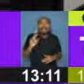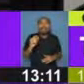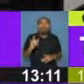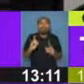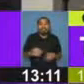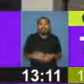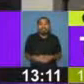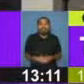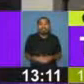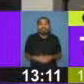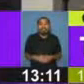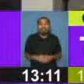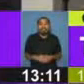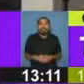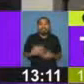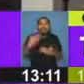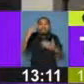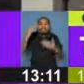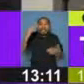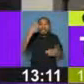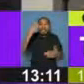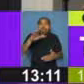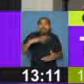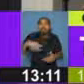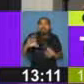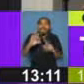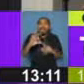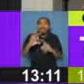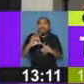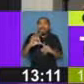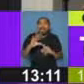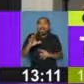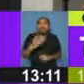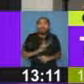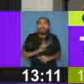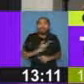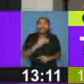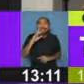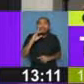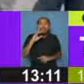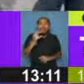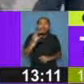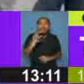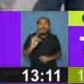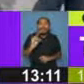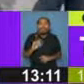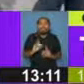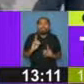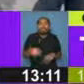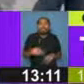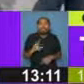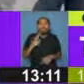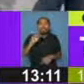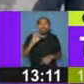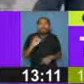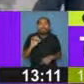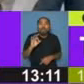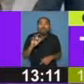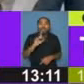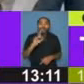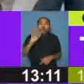en la quiaca querido Mario querido Mario Fiat querido colo risotti Mario Pizarro